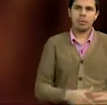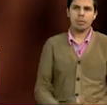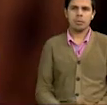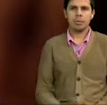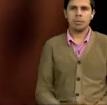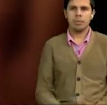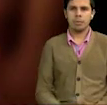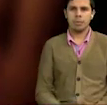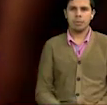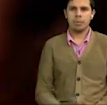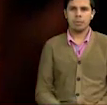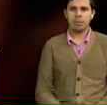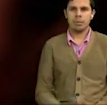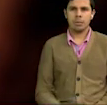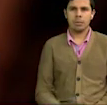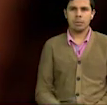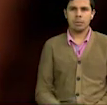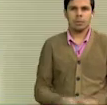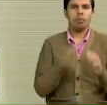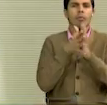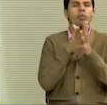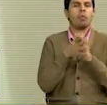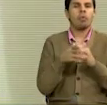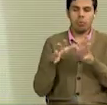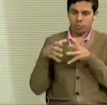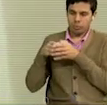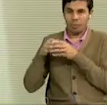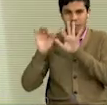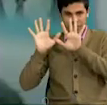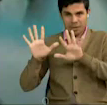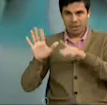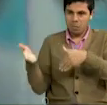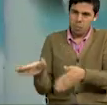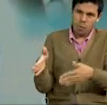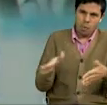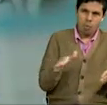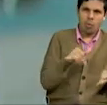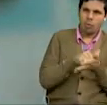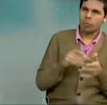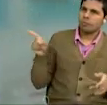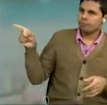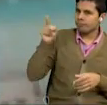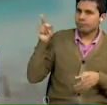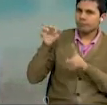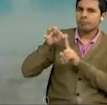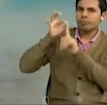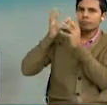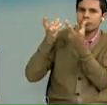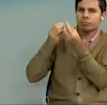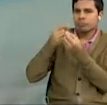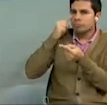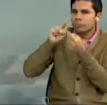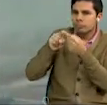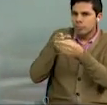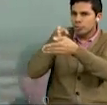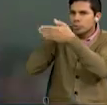la noticia de que 10 de nuestros mejores hombres han caído en una emboscada. Una comisión que tenía como misión ir tras el